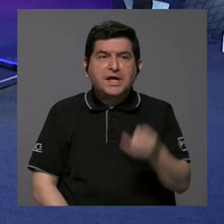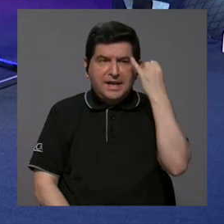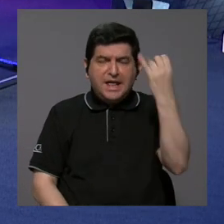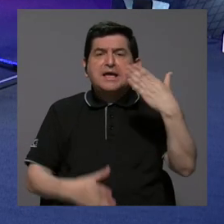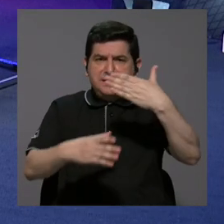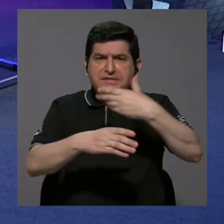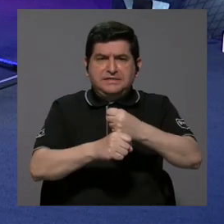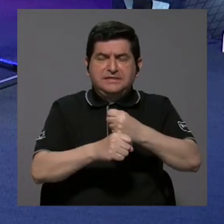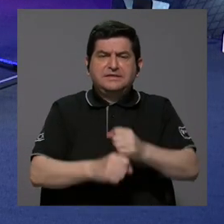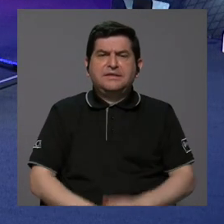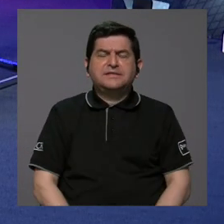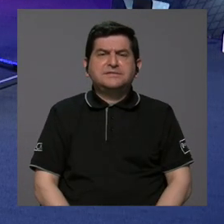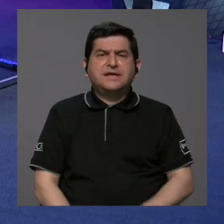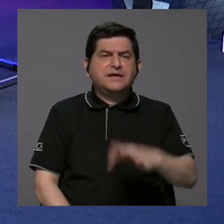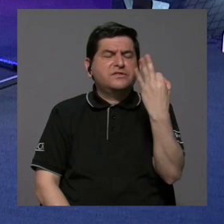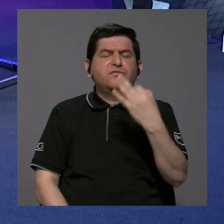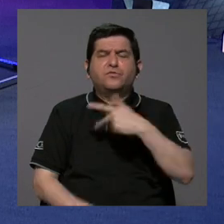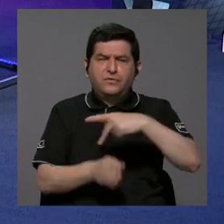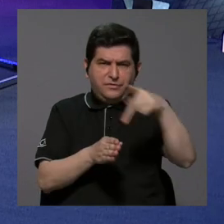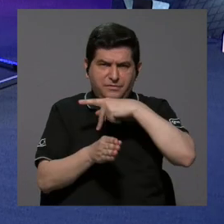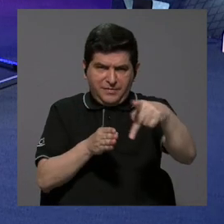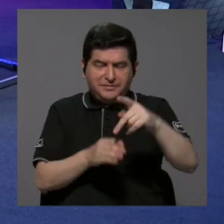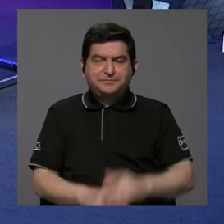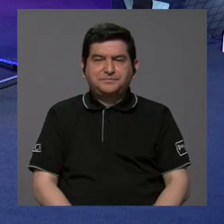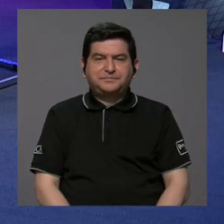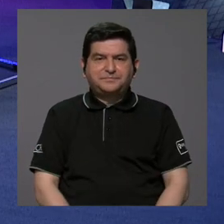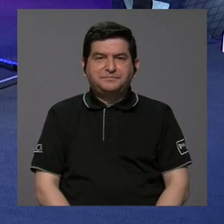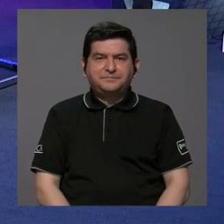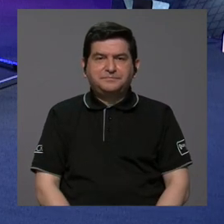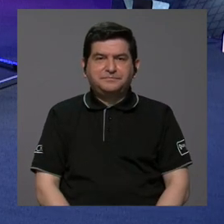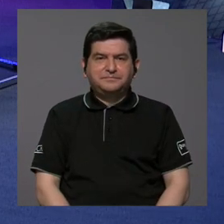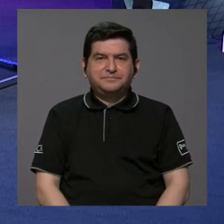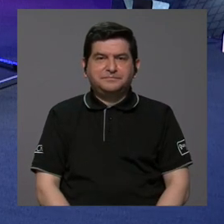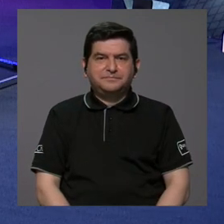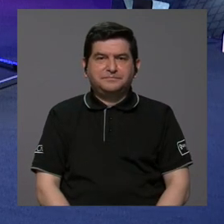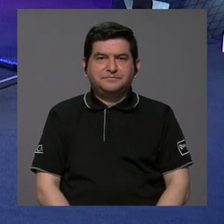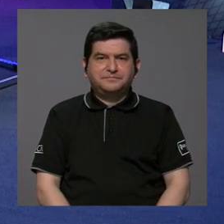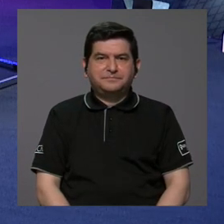de realizarlo a nivel profesional Entonces eso fue